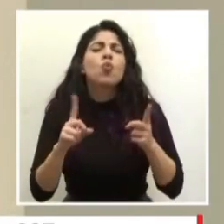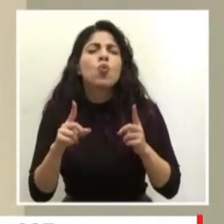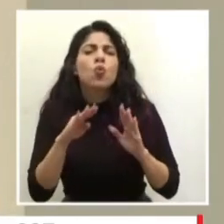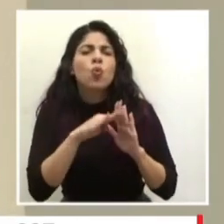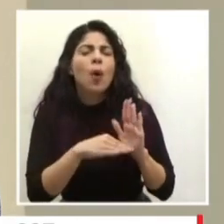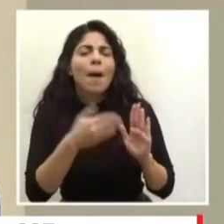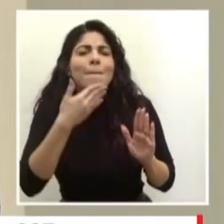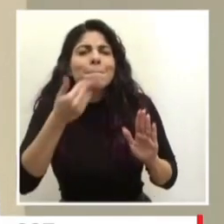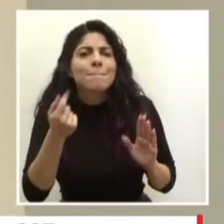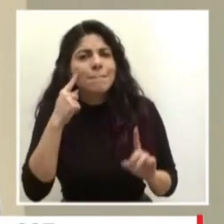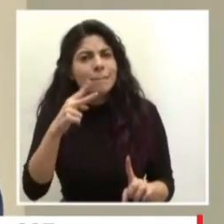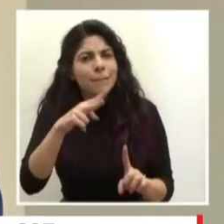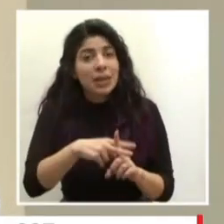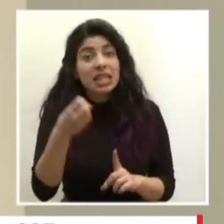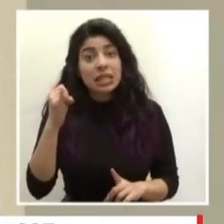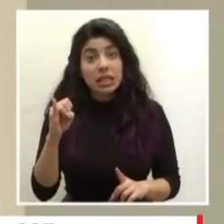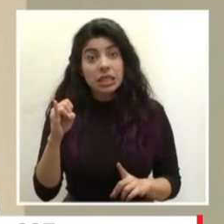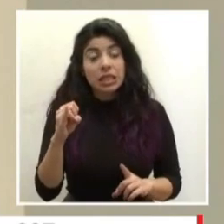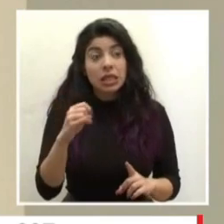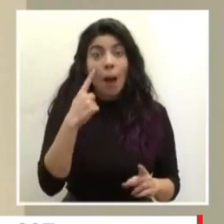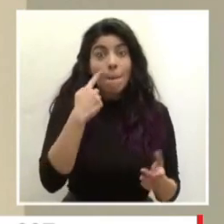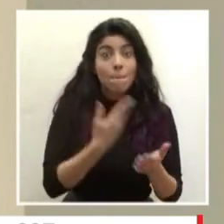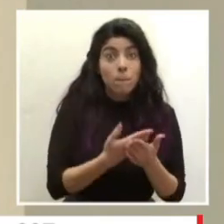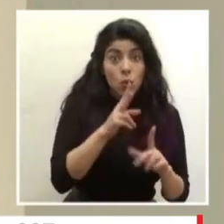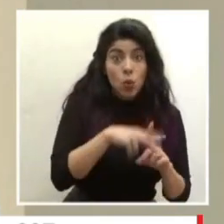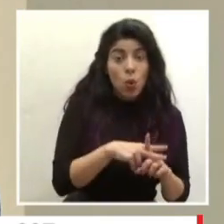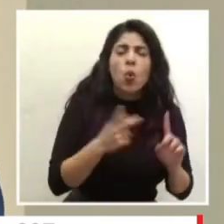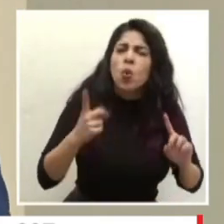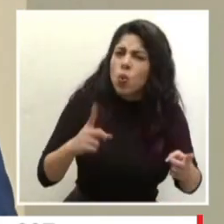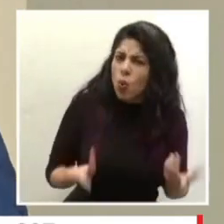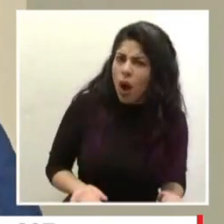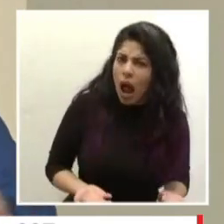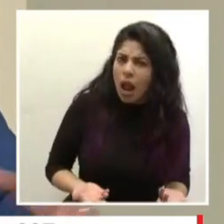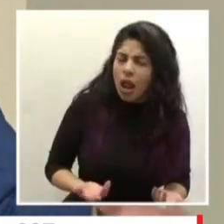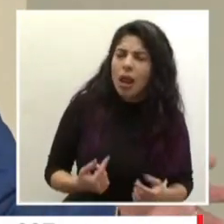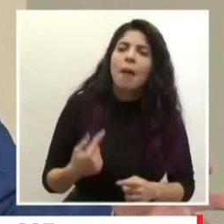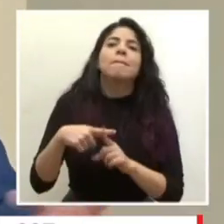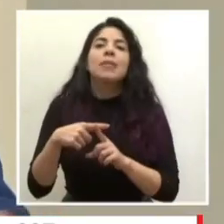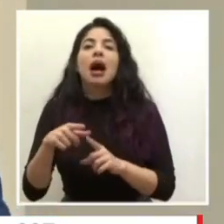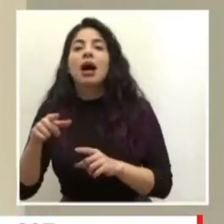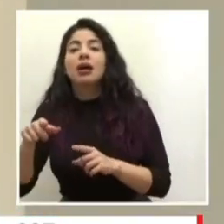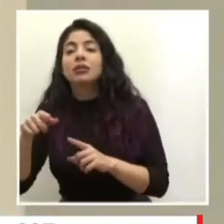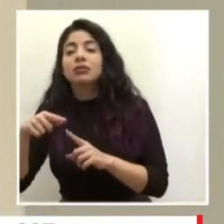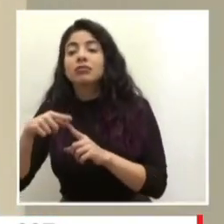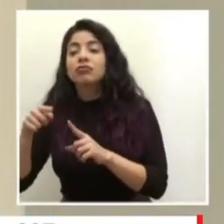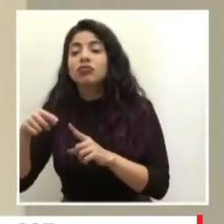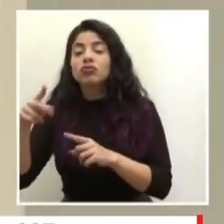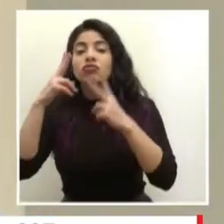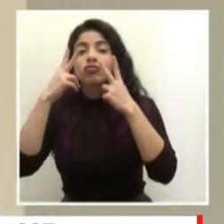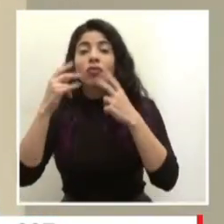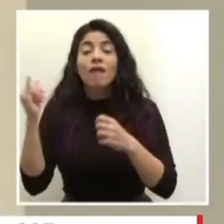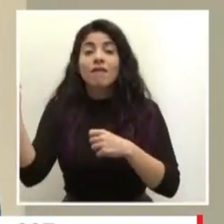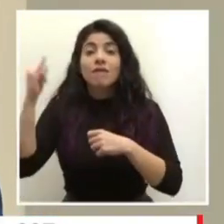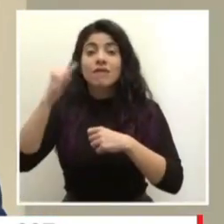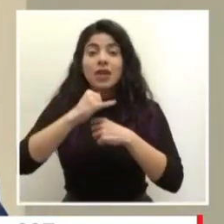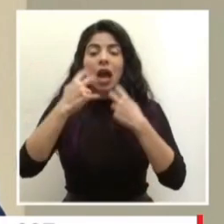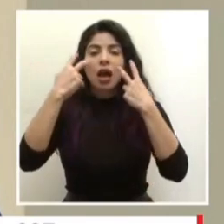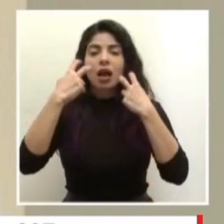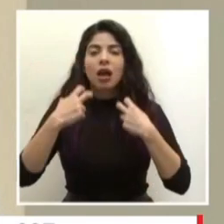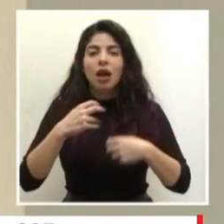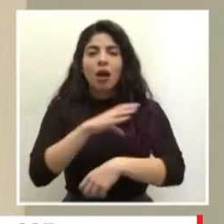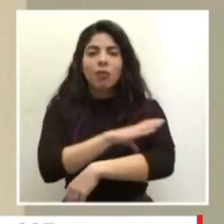que podemos aplicar, si vamos a aplicar un tipo de prueba, cuál sería el chequeo durante todo el viaje de los signos vitales, ver toda